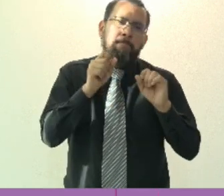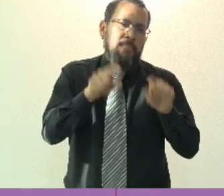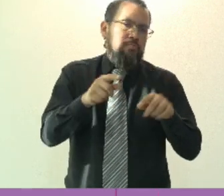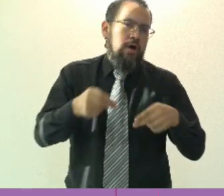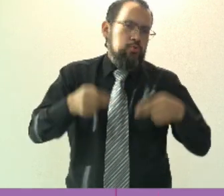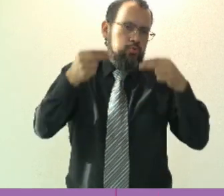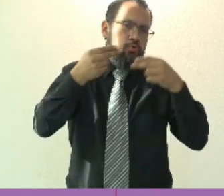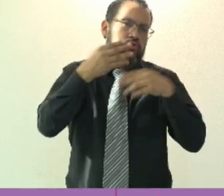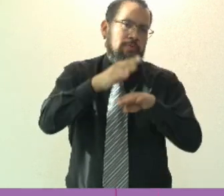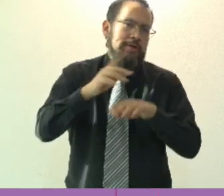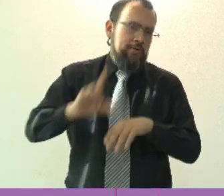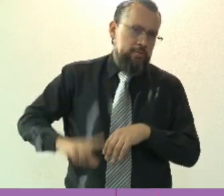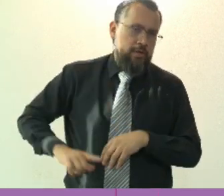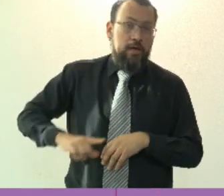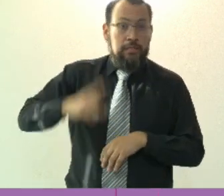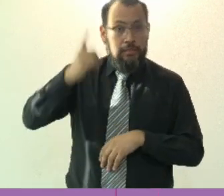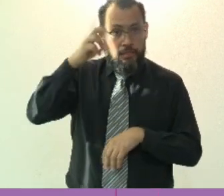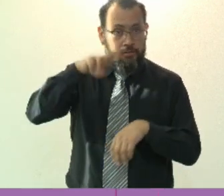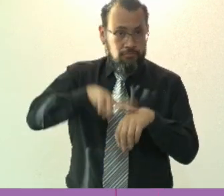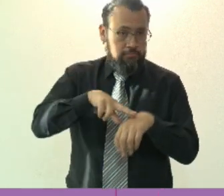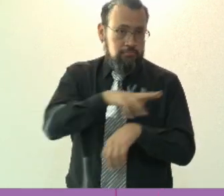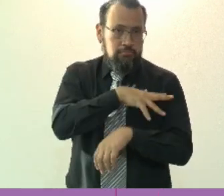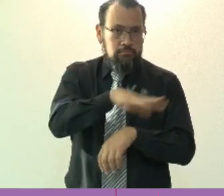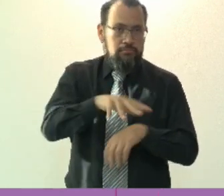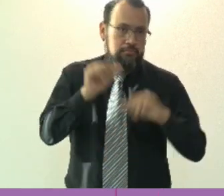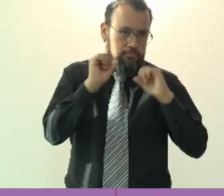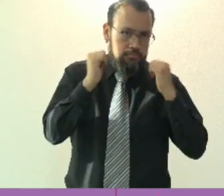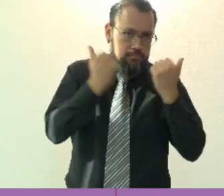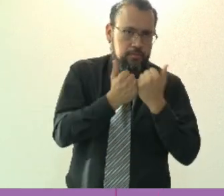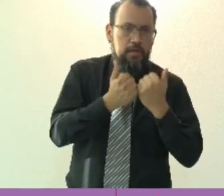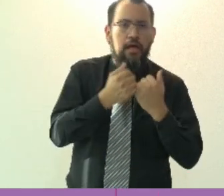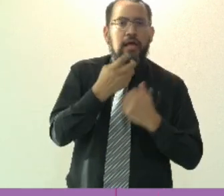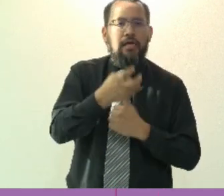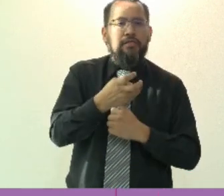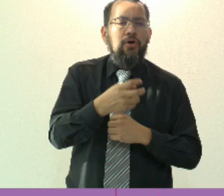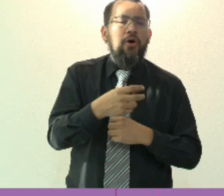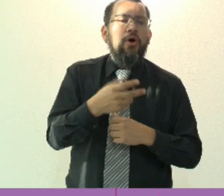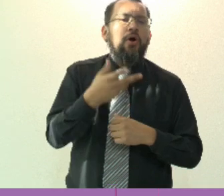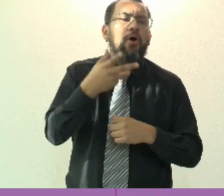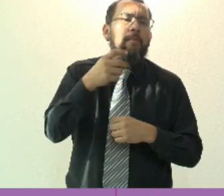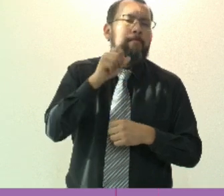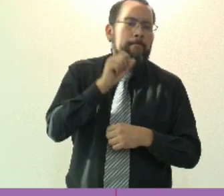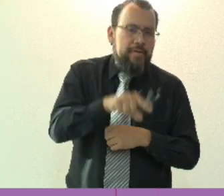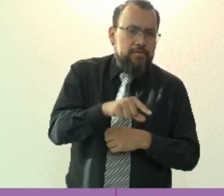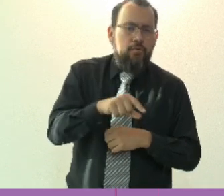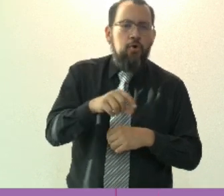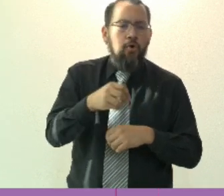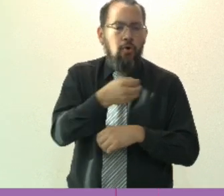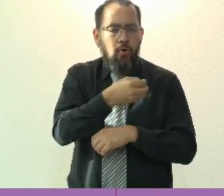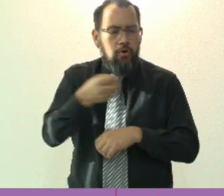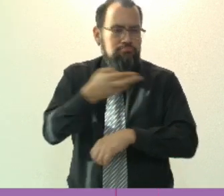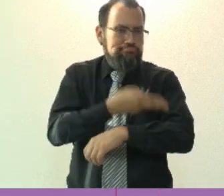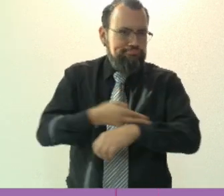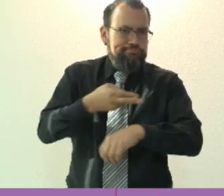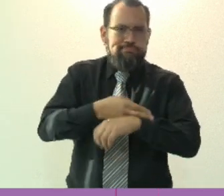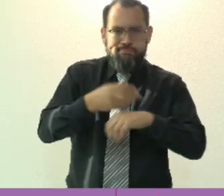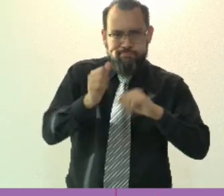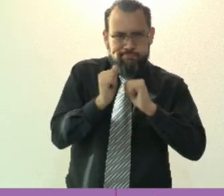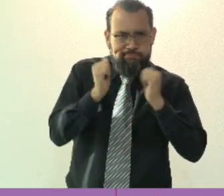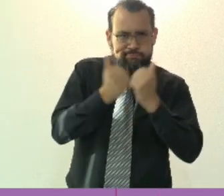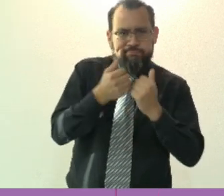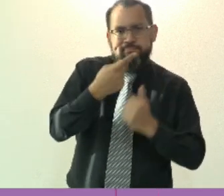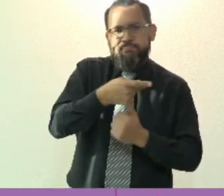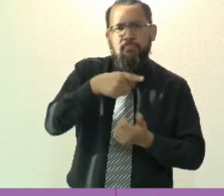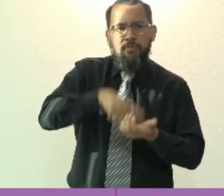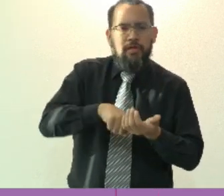de Iniciativas Humanas y Sociales AC, coordinador del subgrupo de temas organizacionales de la sociedad civil en